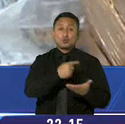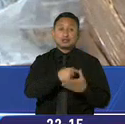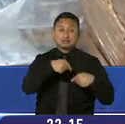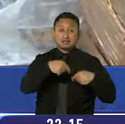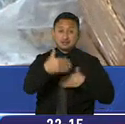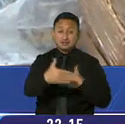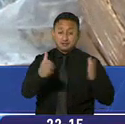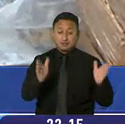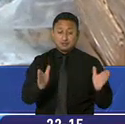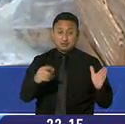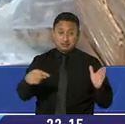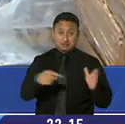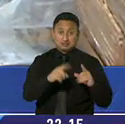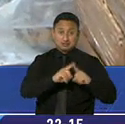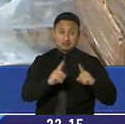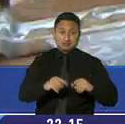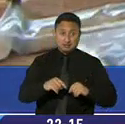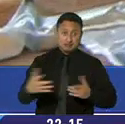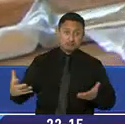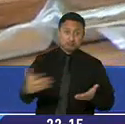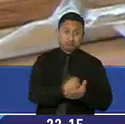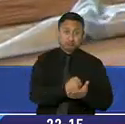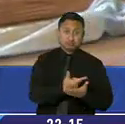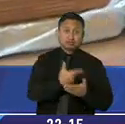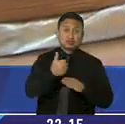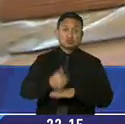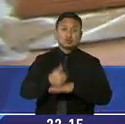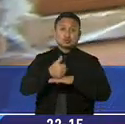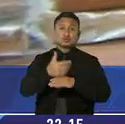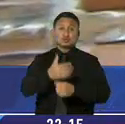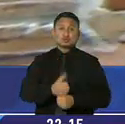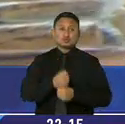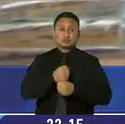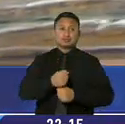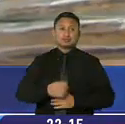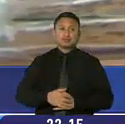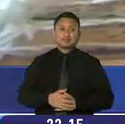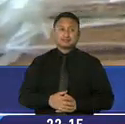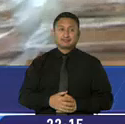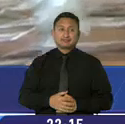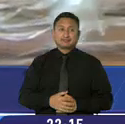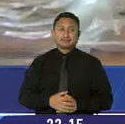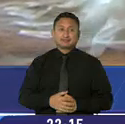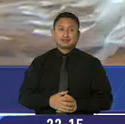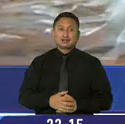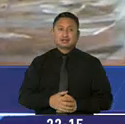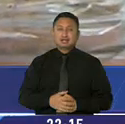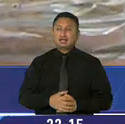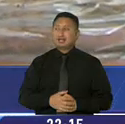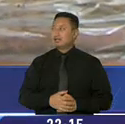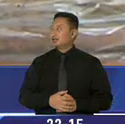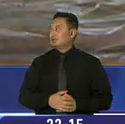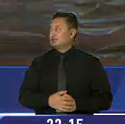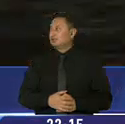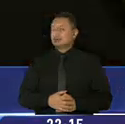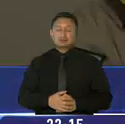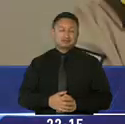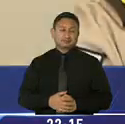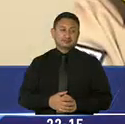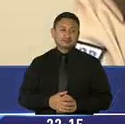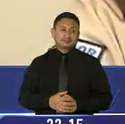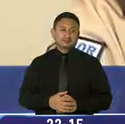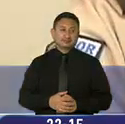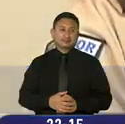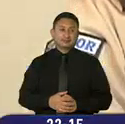estupefacientes fueron incautados por autoridades de seguridad, además vehículos y más detenidos. Ubica un domicilio que estaba